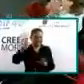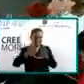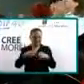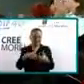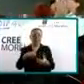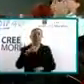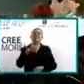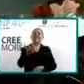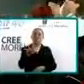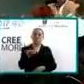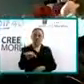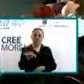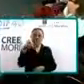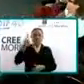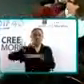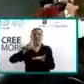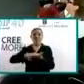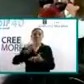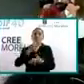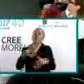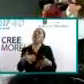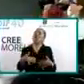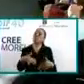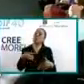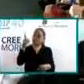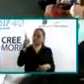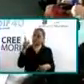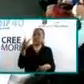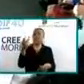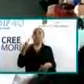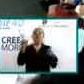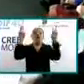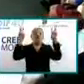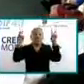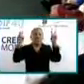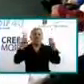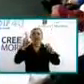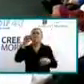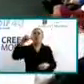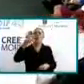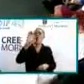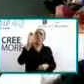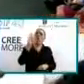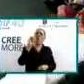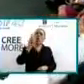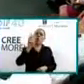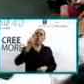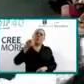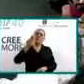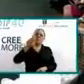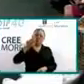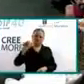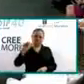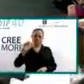y debo decirles, el tema ya no es cobertura, tenemos cobertura en educación básica. Hay